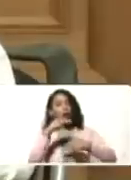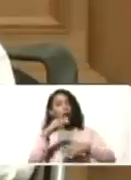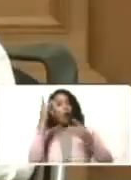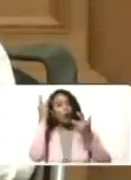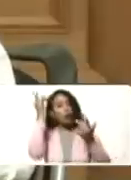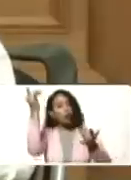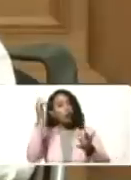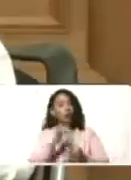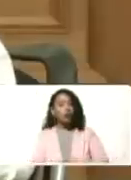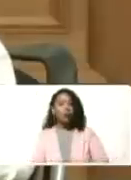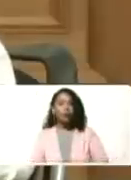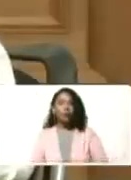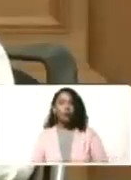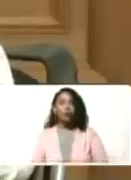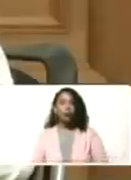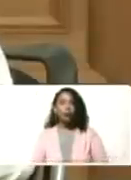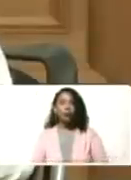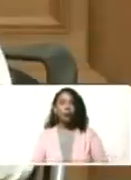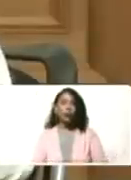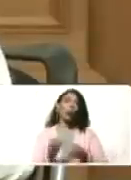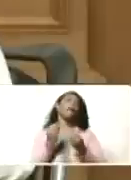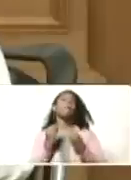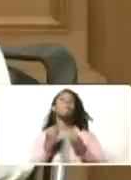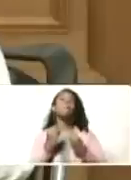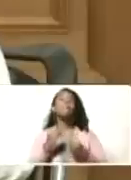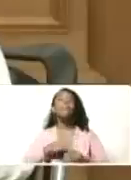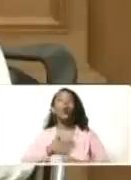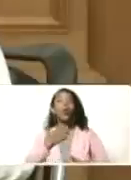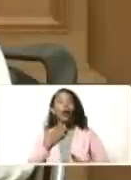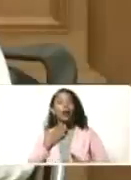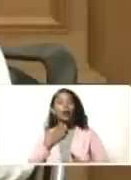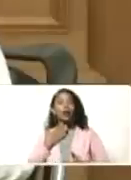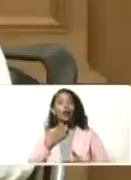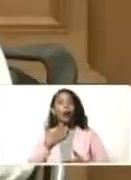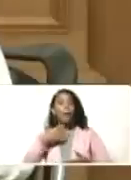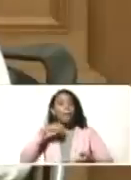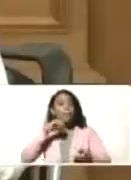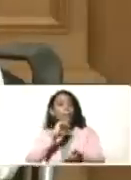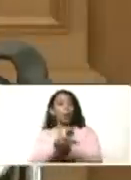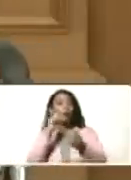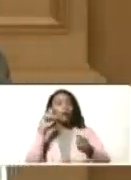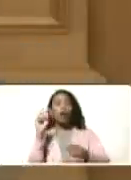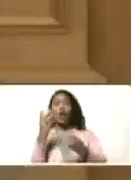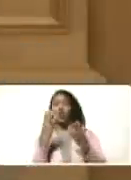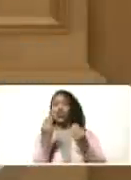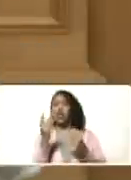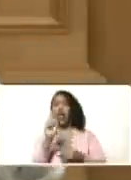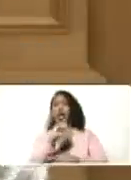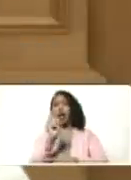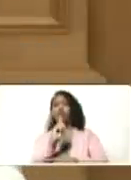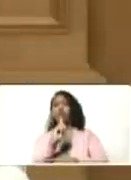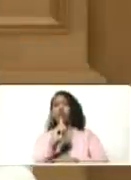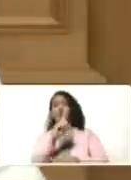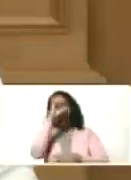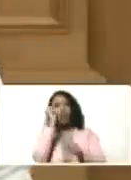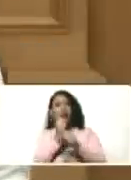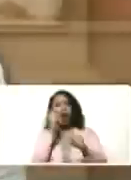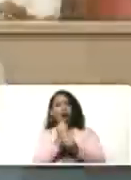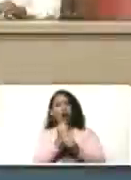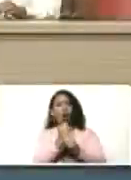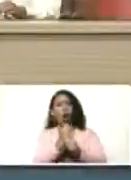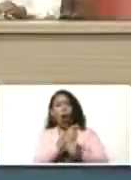inteligencia para poder golpear, ya no tanto al obrero del narcotráfico que por ahí